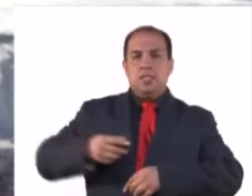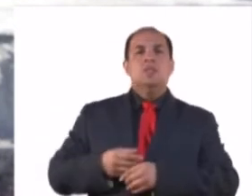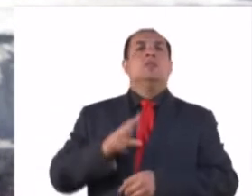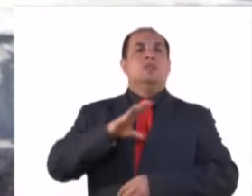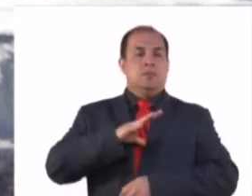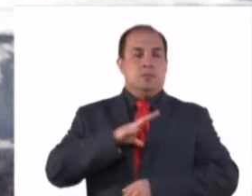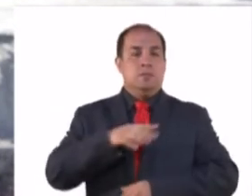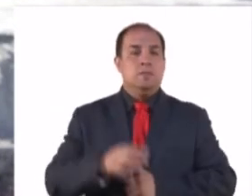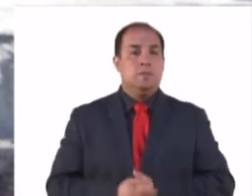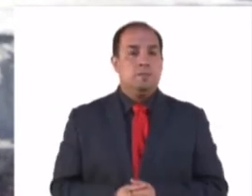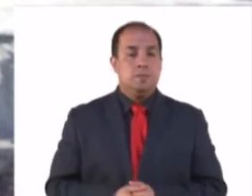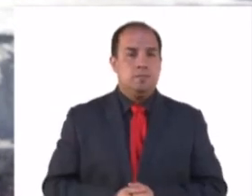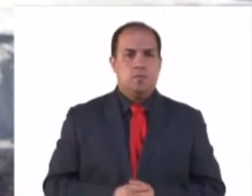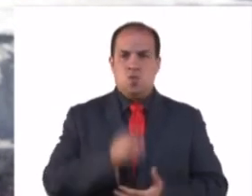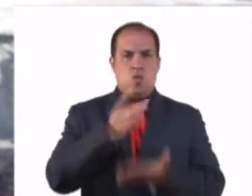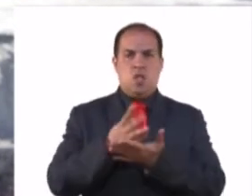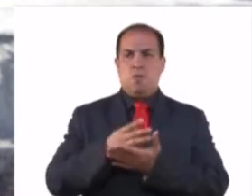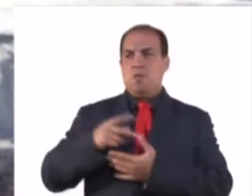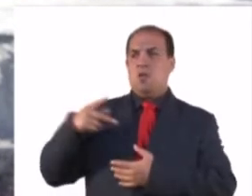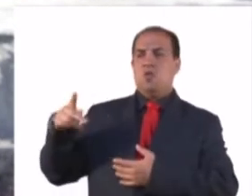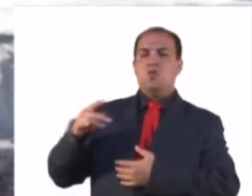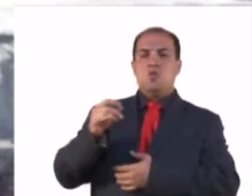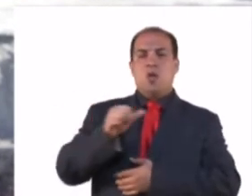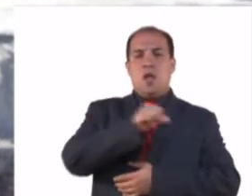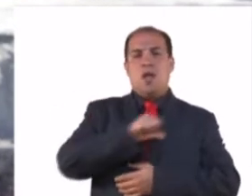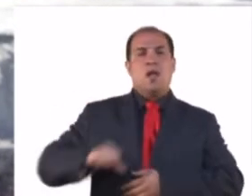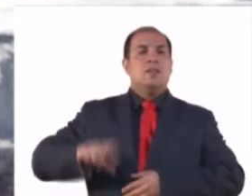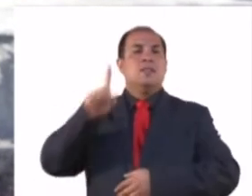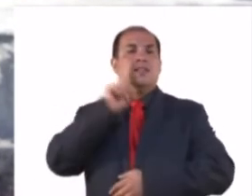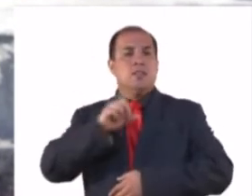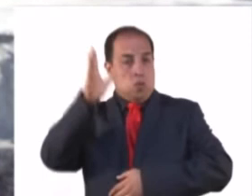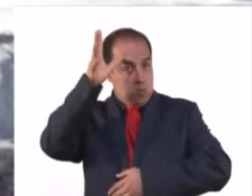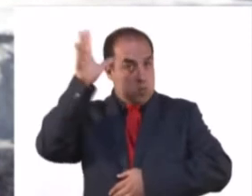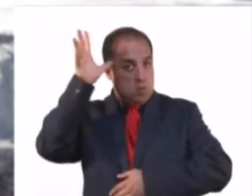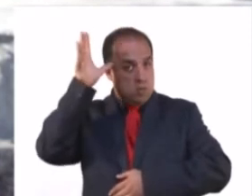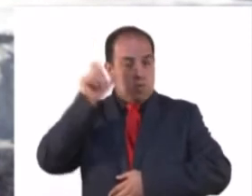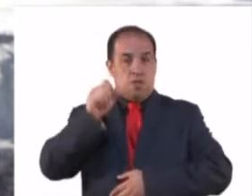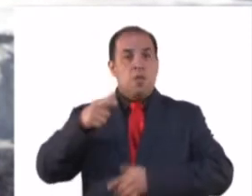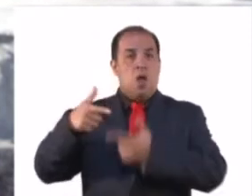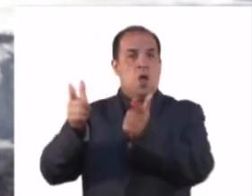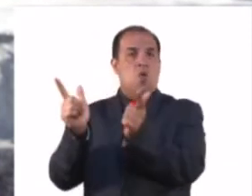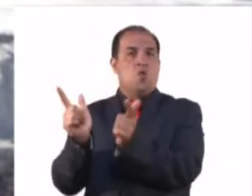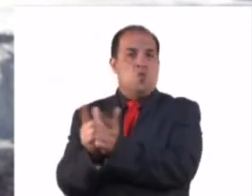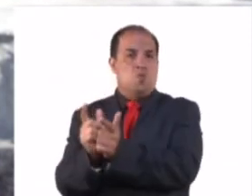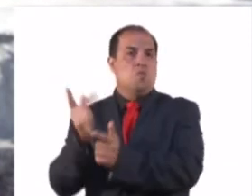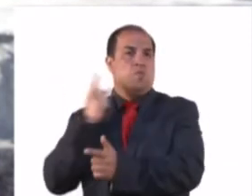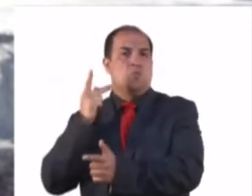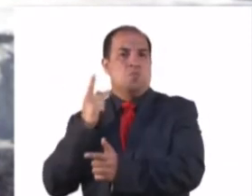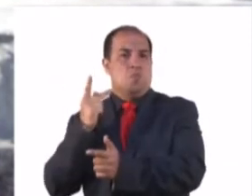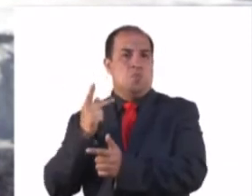Y no es de una alcaldesa, es de la oposición, del conservadurismo,